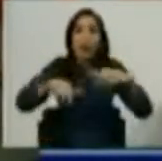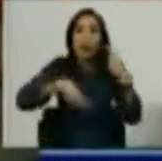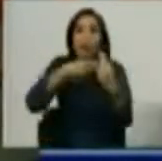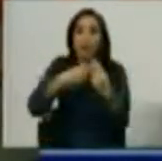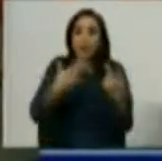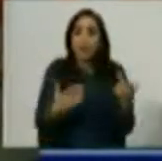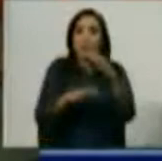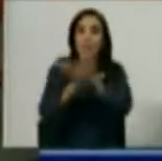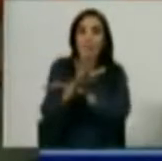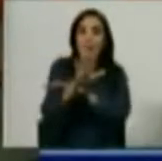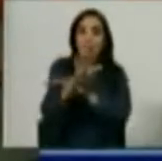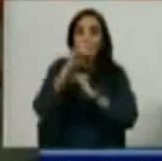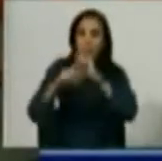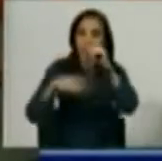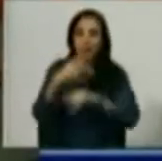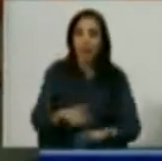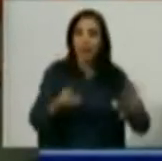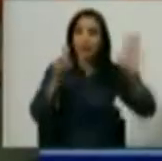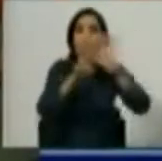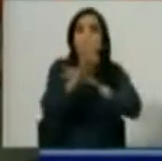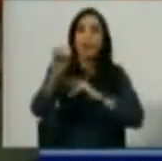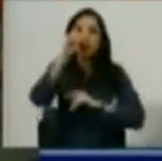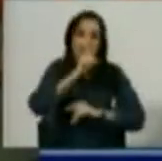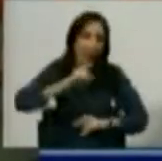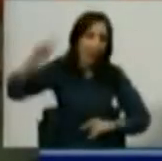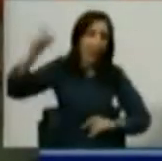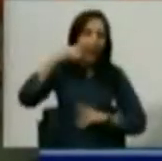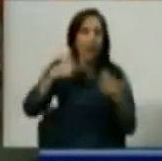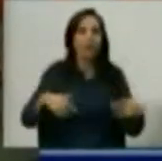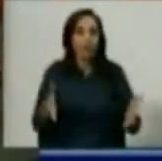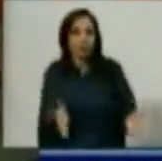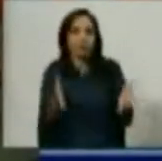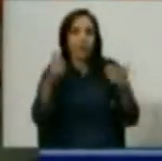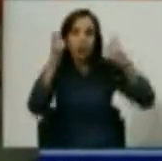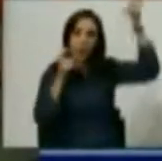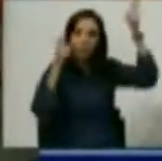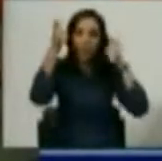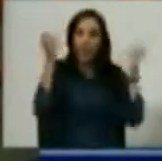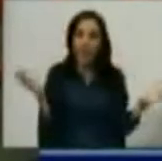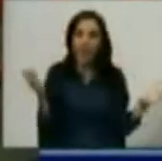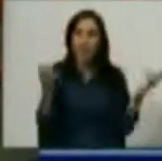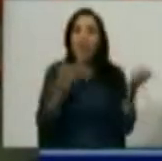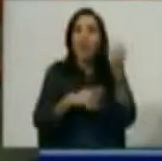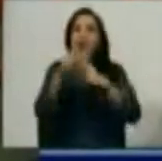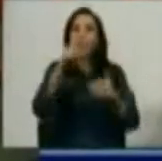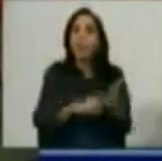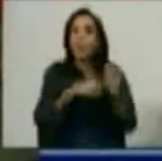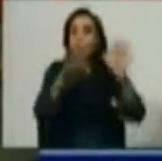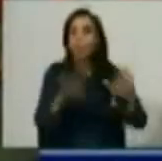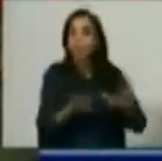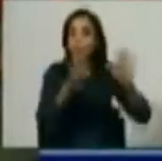cinco mañana seis veinte años de la Victoria del comandante Chávez en el año 98